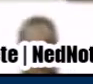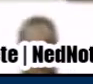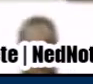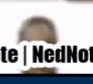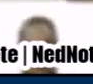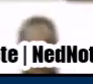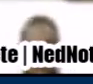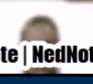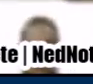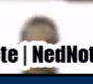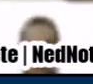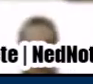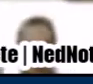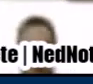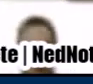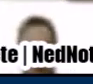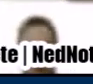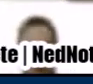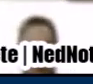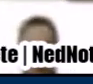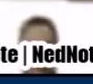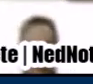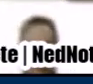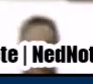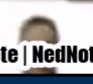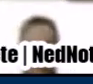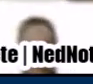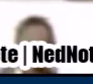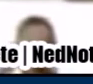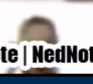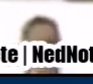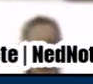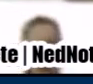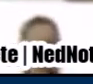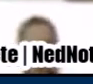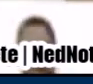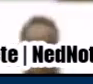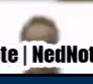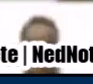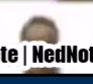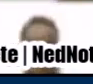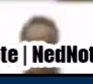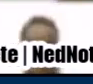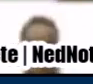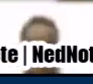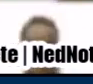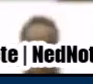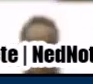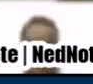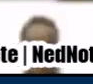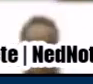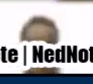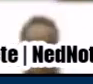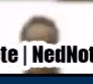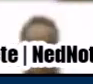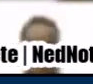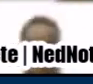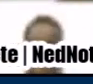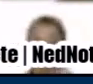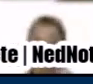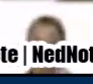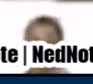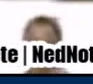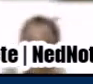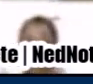no hicimos en mayo del 2018. Y decirles muy claramente, miren, ya les salió mal. Y me disculpan también